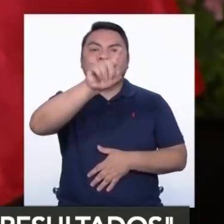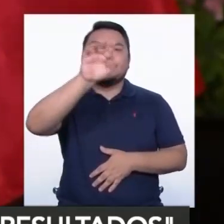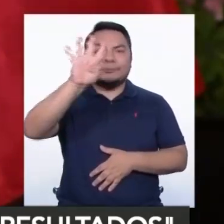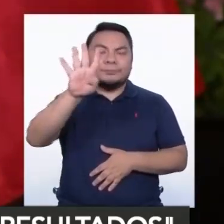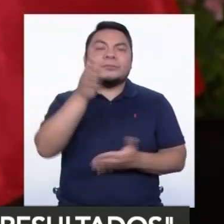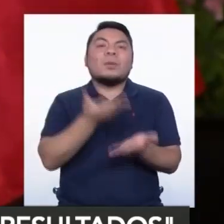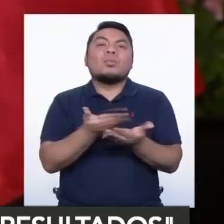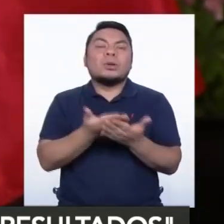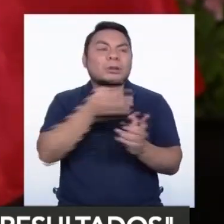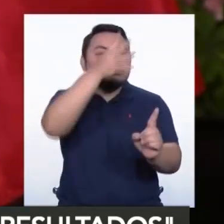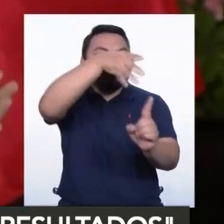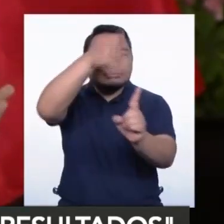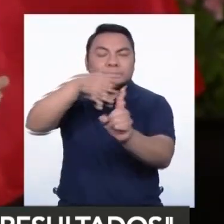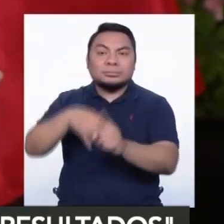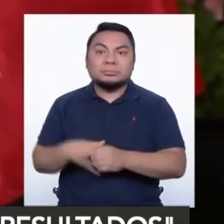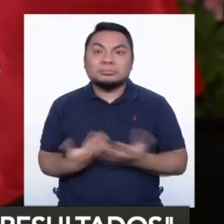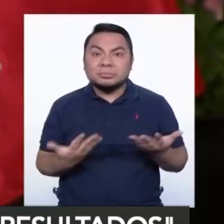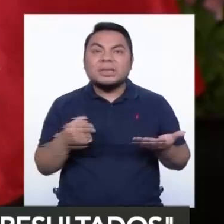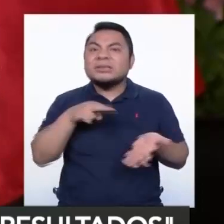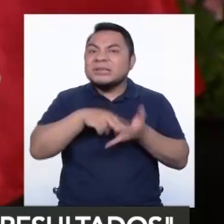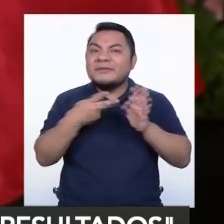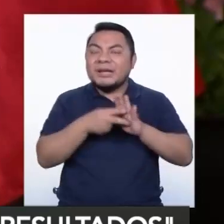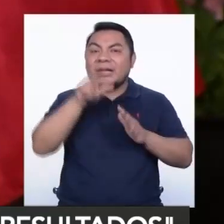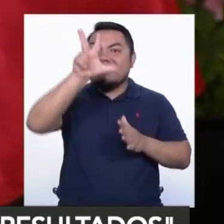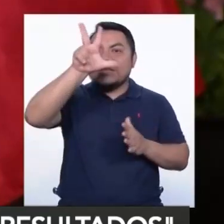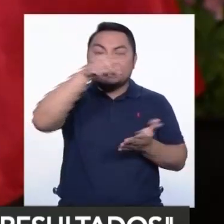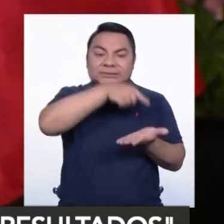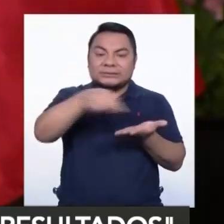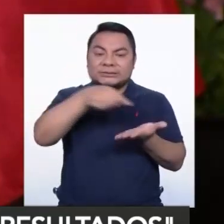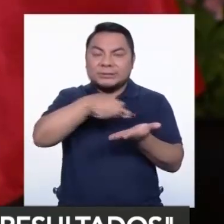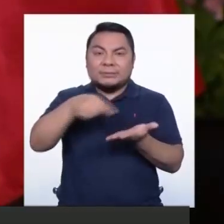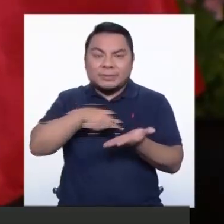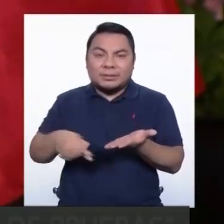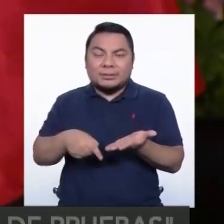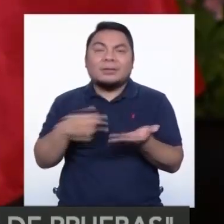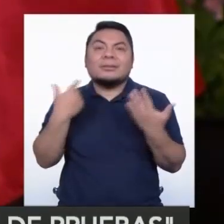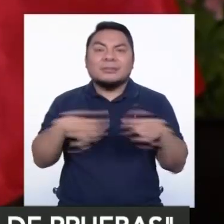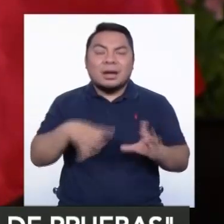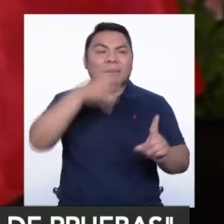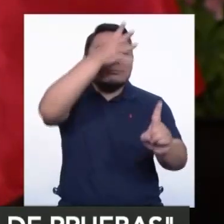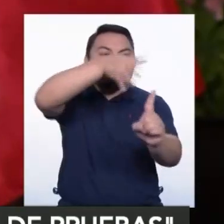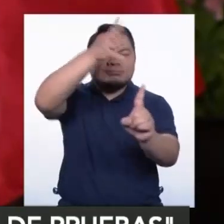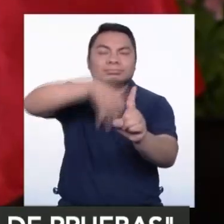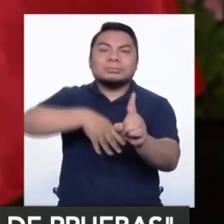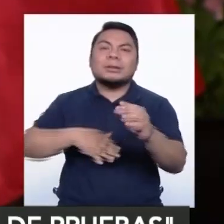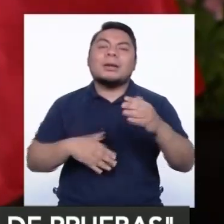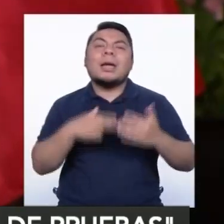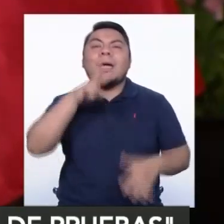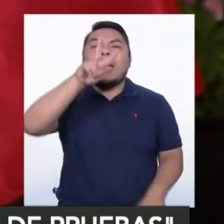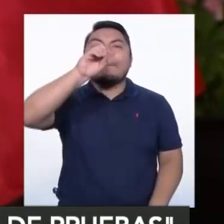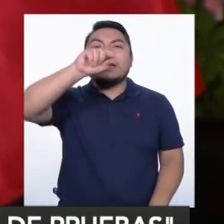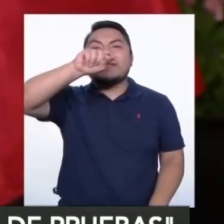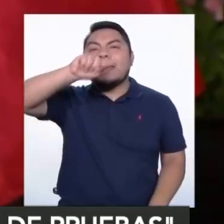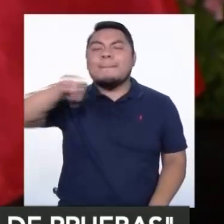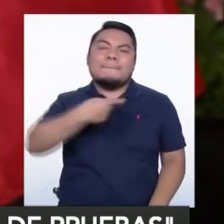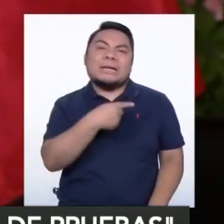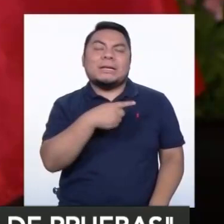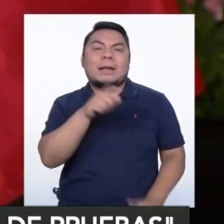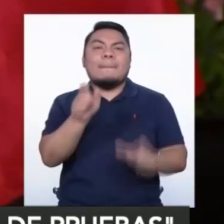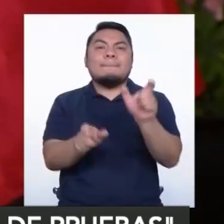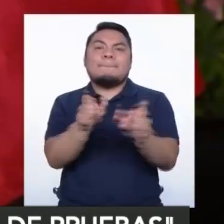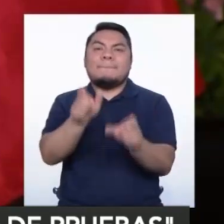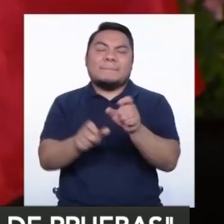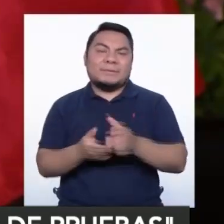20.414 muestras. Es decir, en 3 semanas habíamos muestreado a 20.000